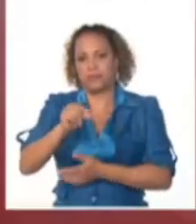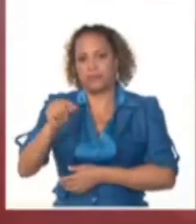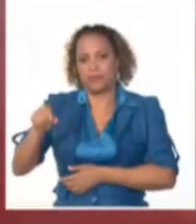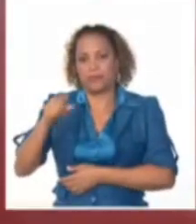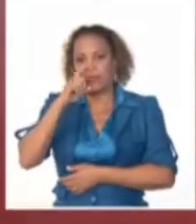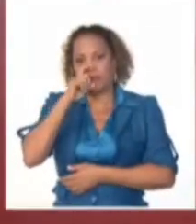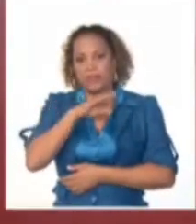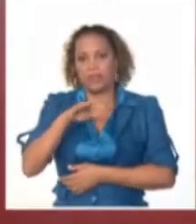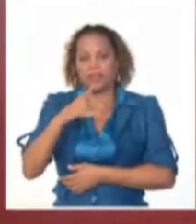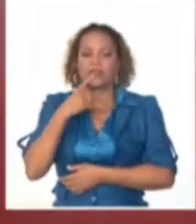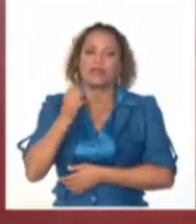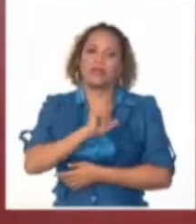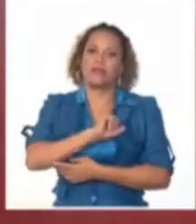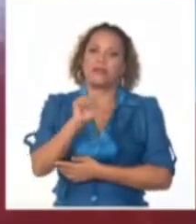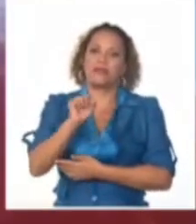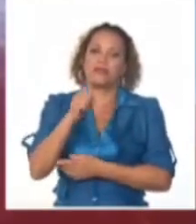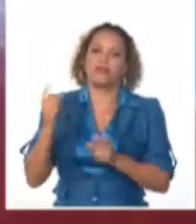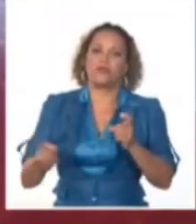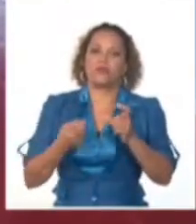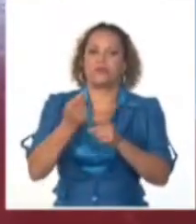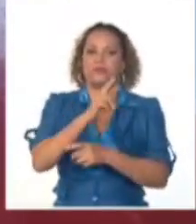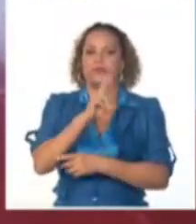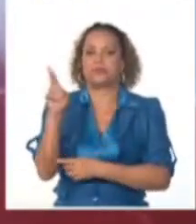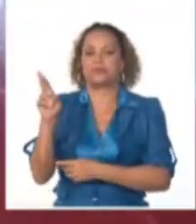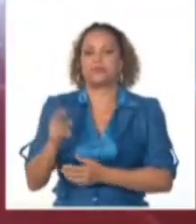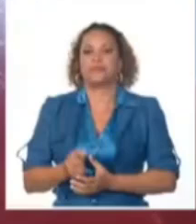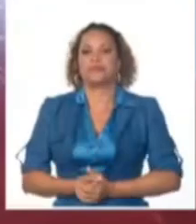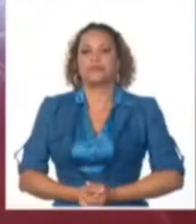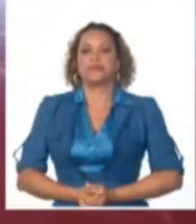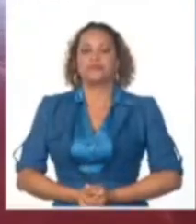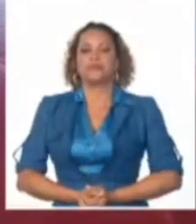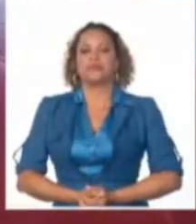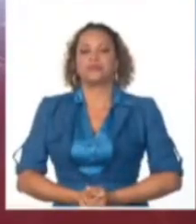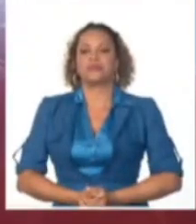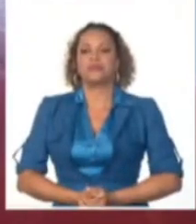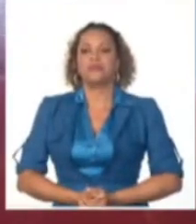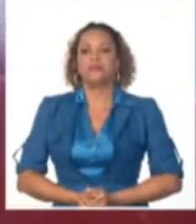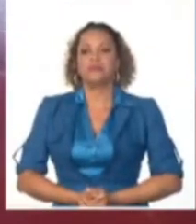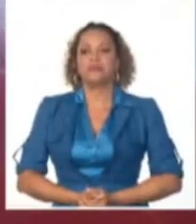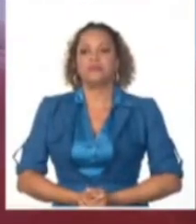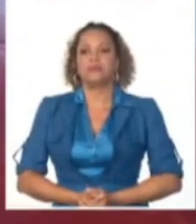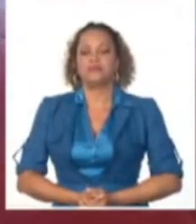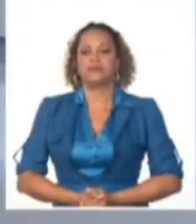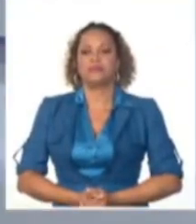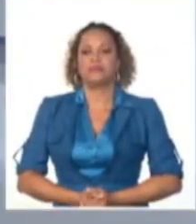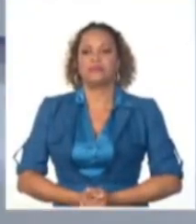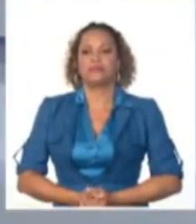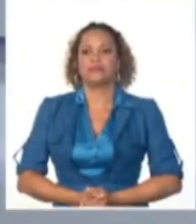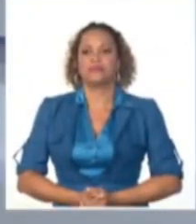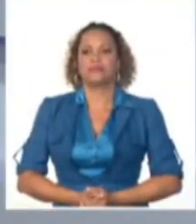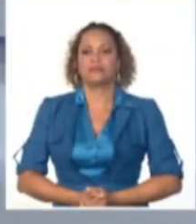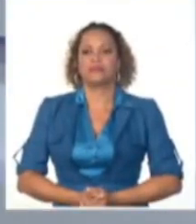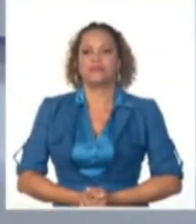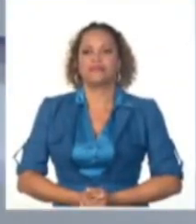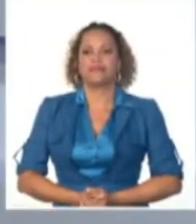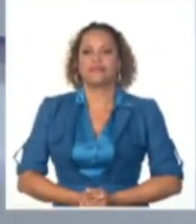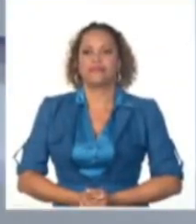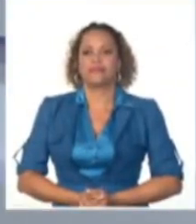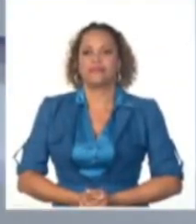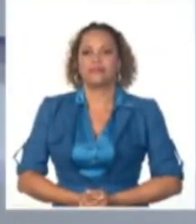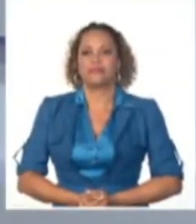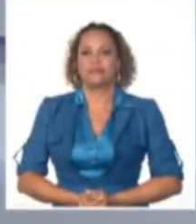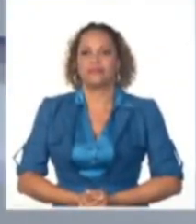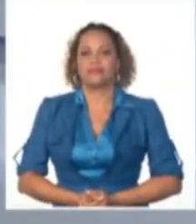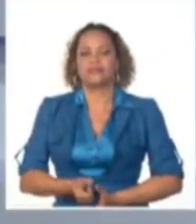grandes conquistas de la revolución. Desde Holguín, Vladimir Marrero, Canal Cubano de Noticias. Sin duda,